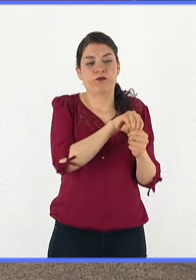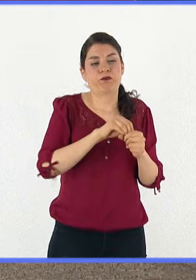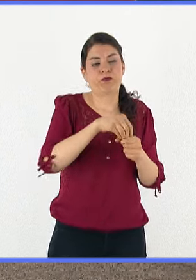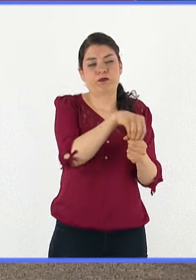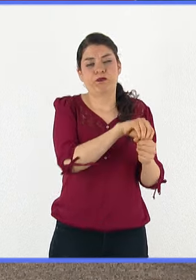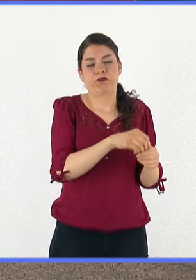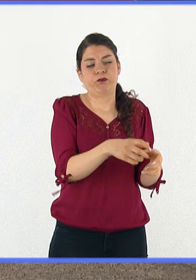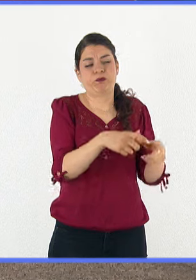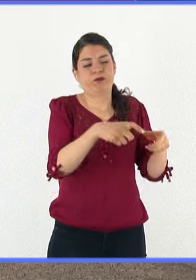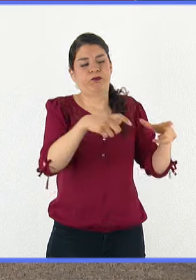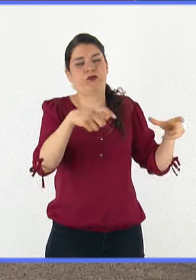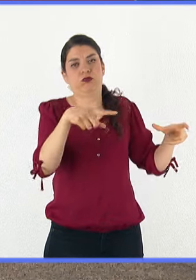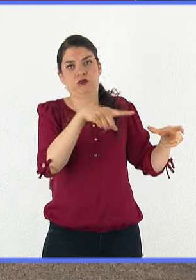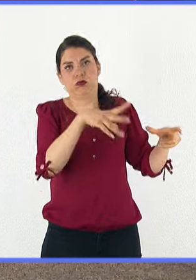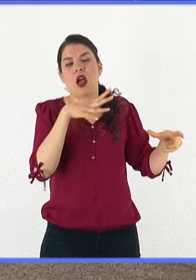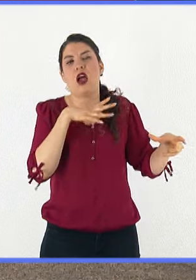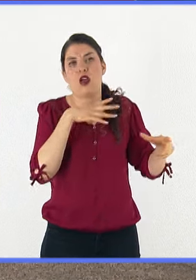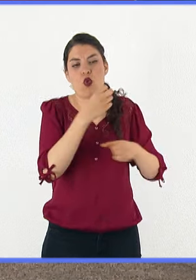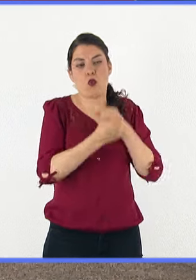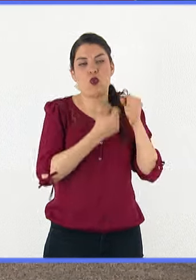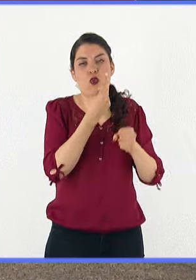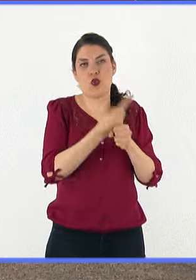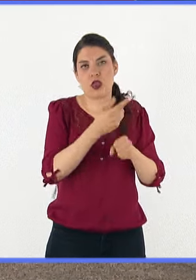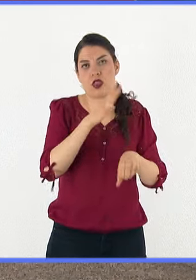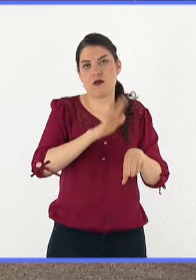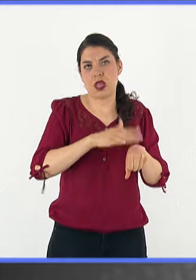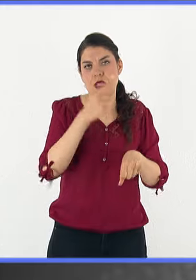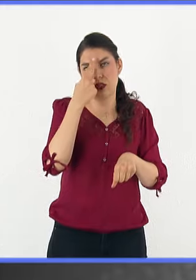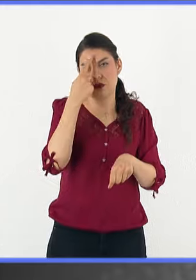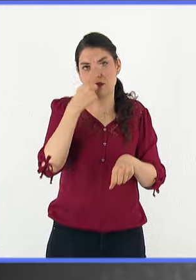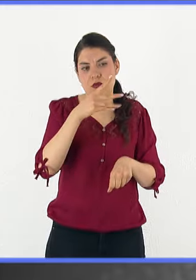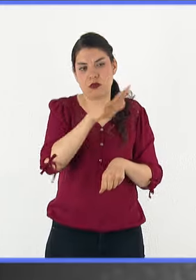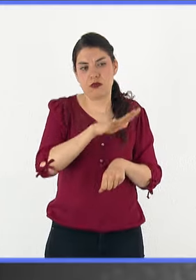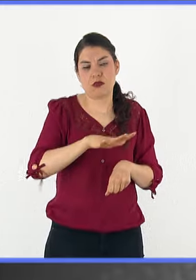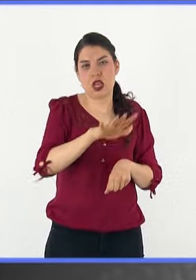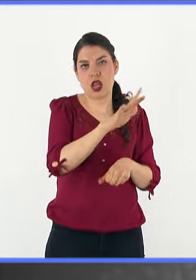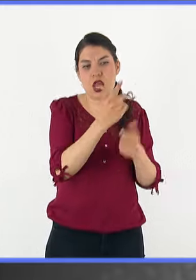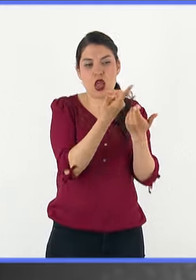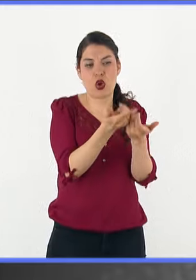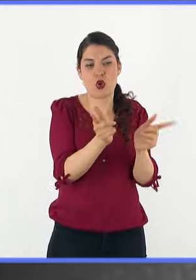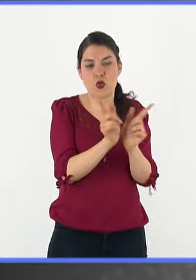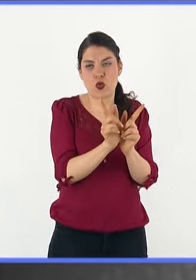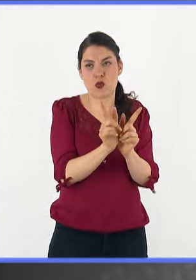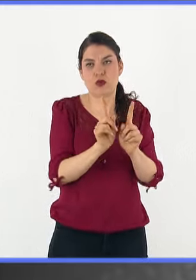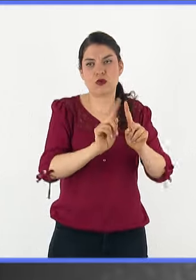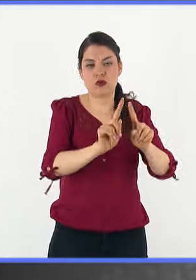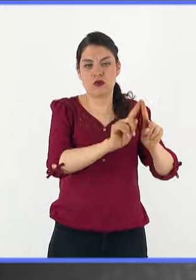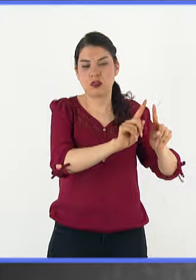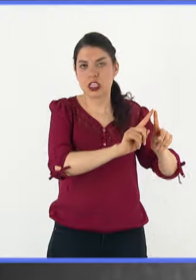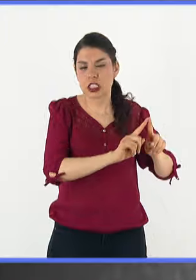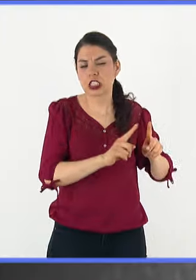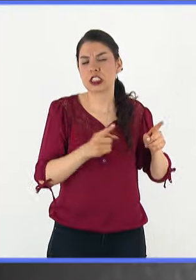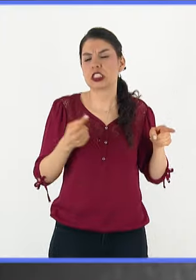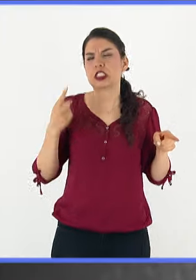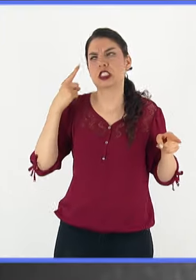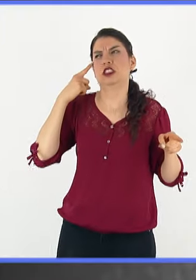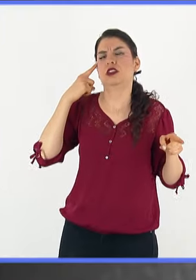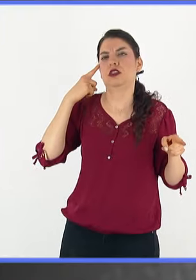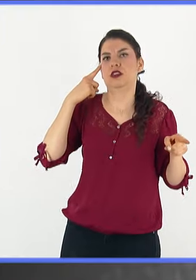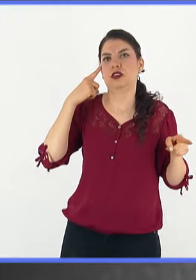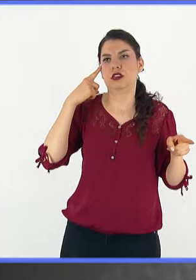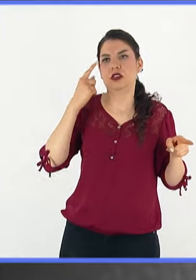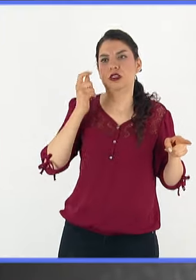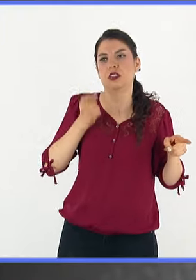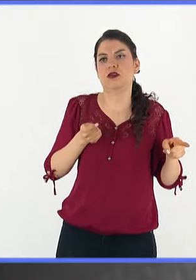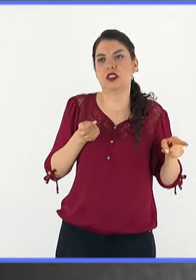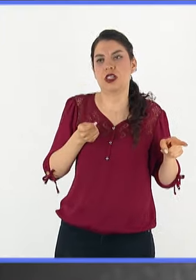hay un poco más de condiciones para que la sociedad no los distintos grupos los distintos colectivos podamos eh tener eh